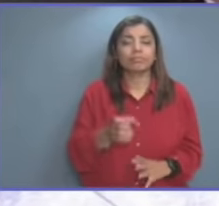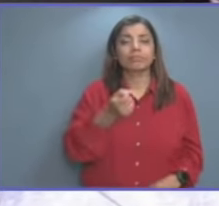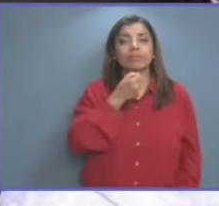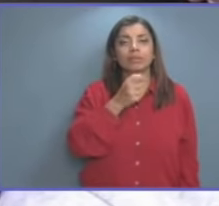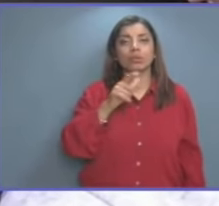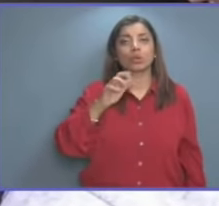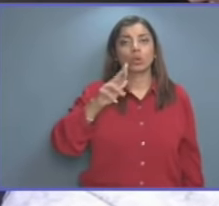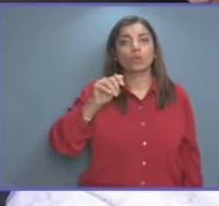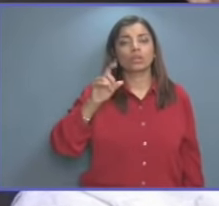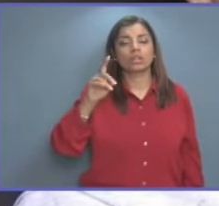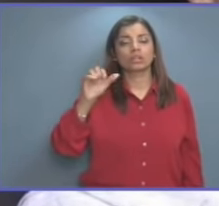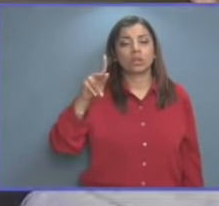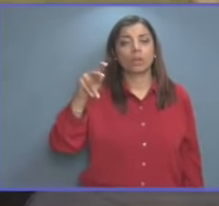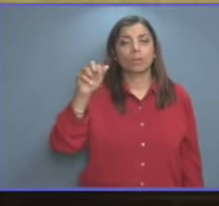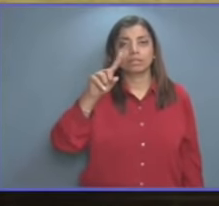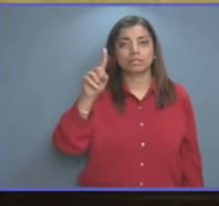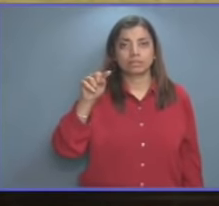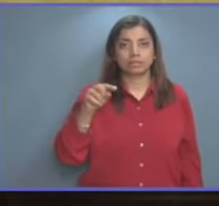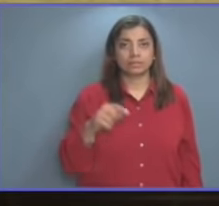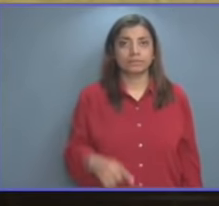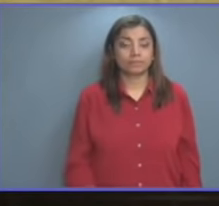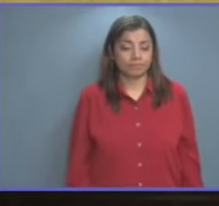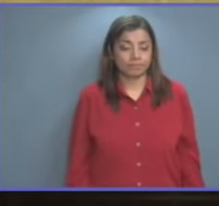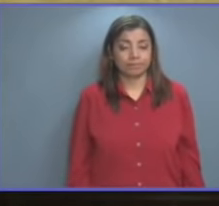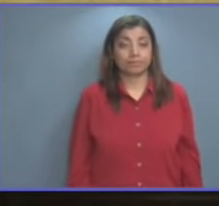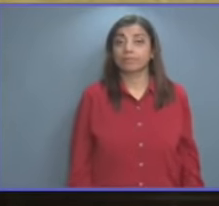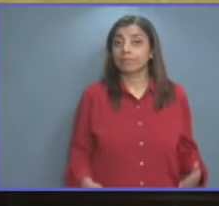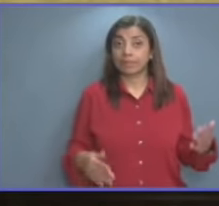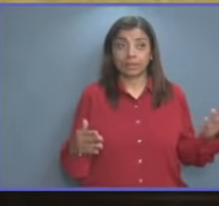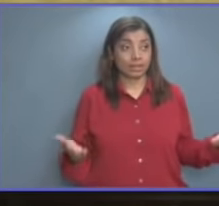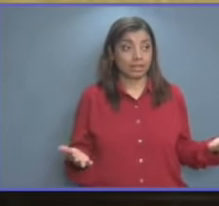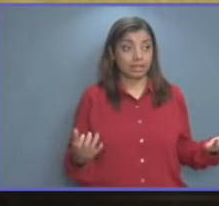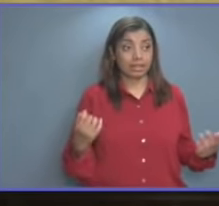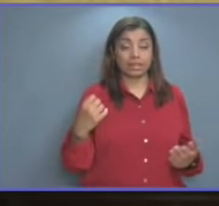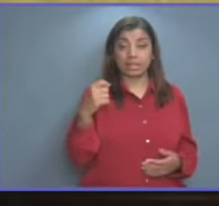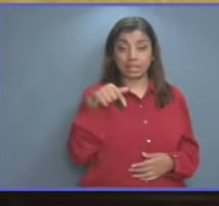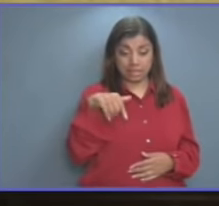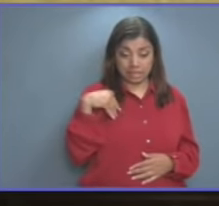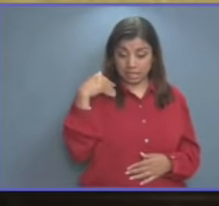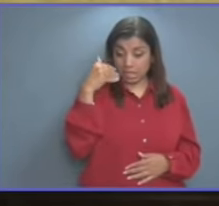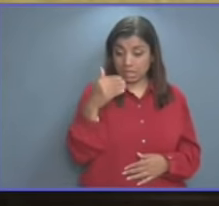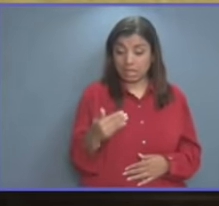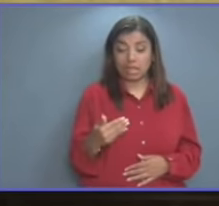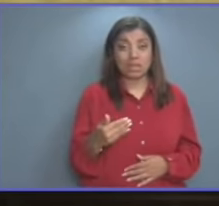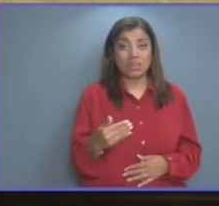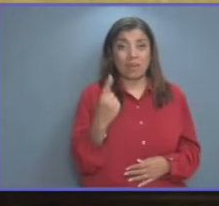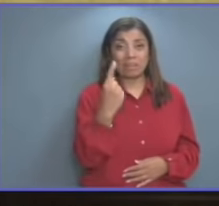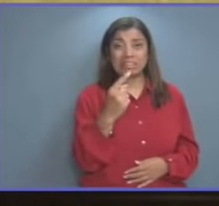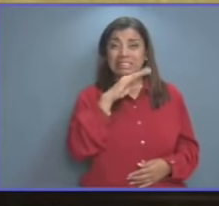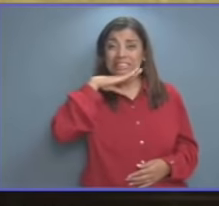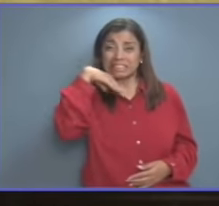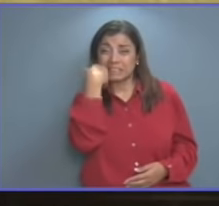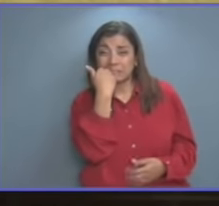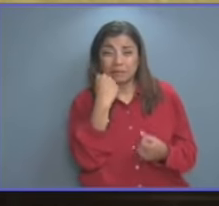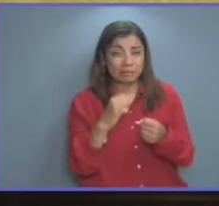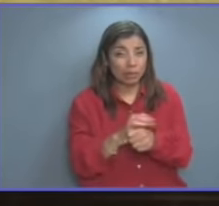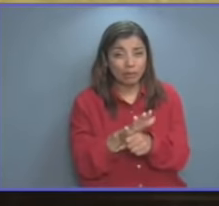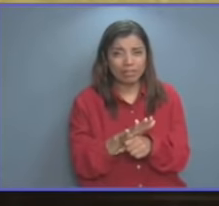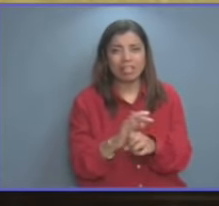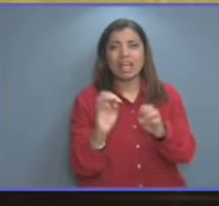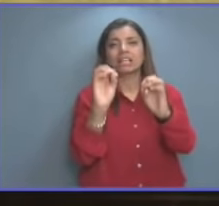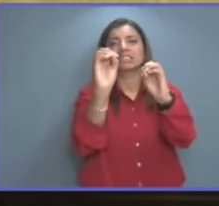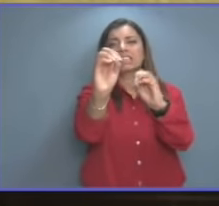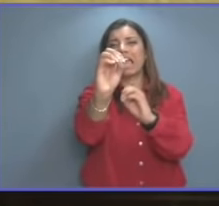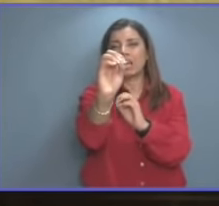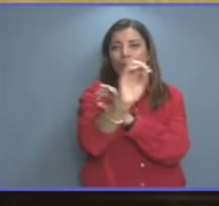noticiero legislativo y con 0 pacientes es como inició el año el hospital el salvador una alentadora